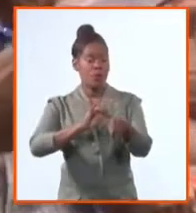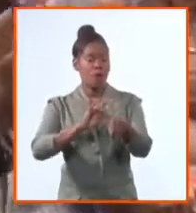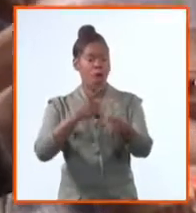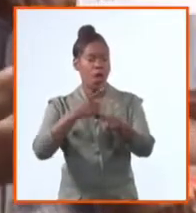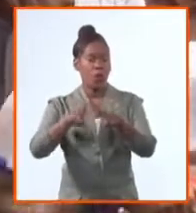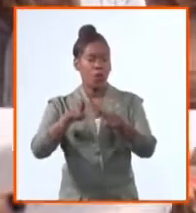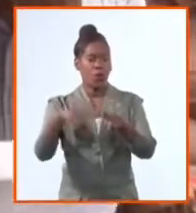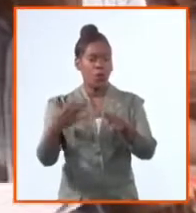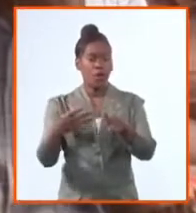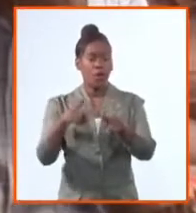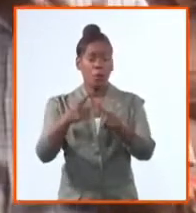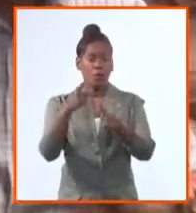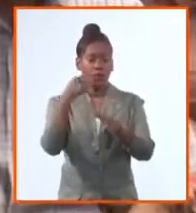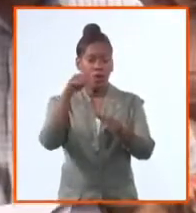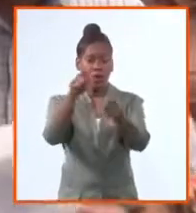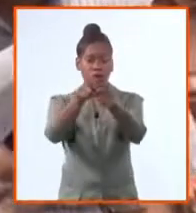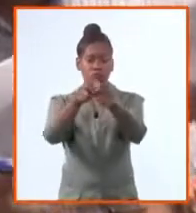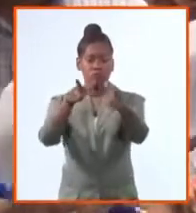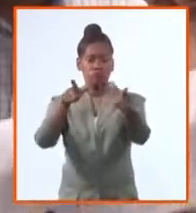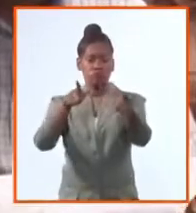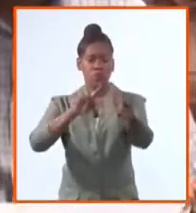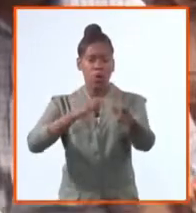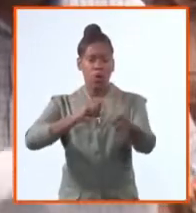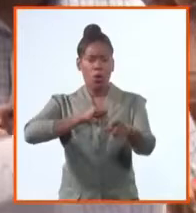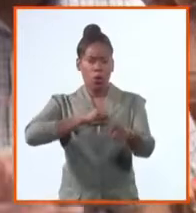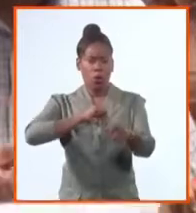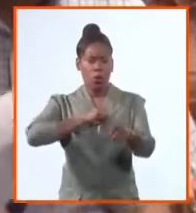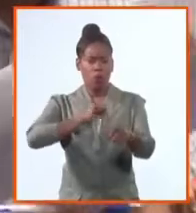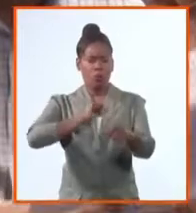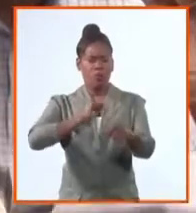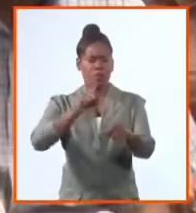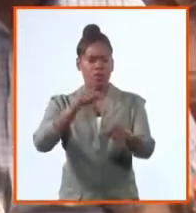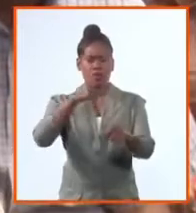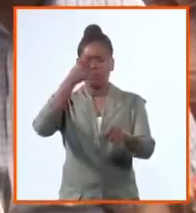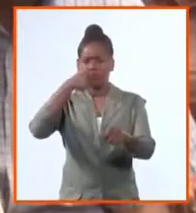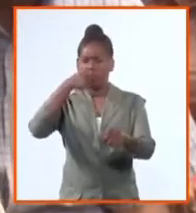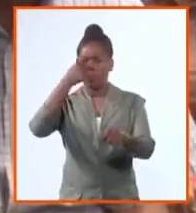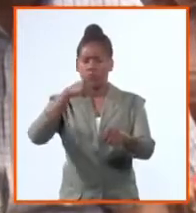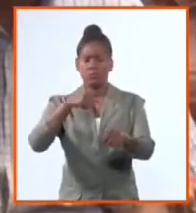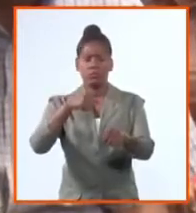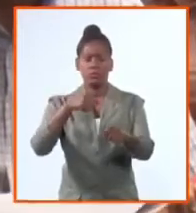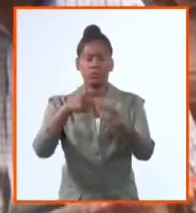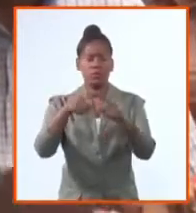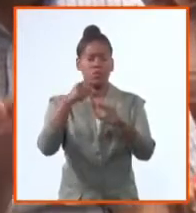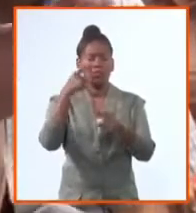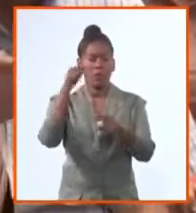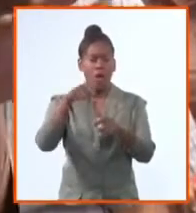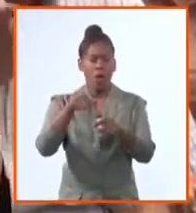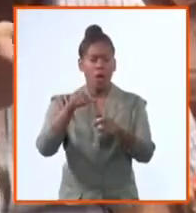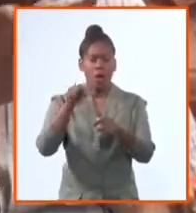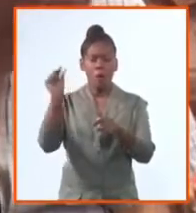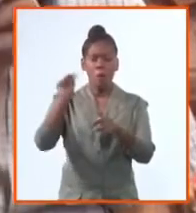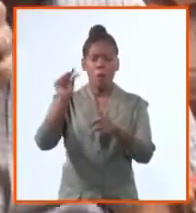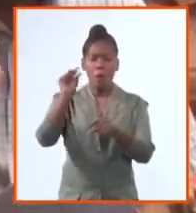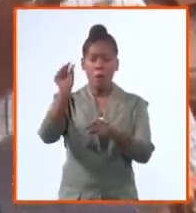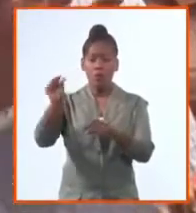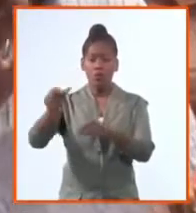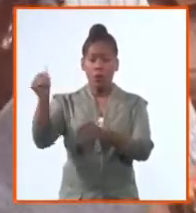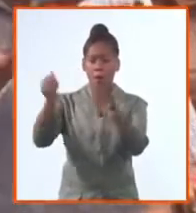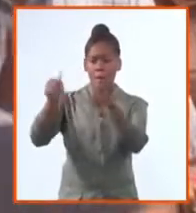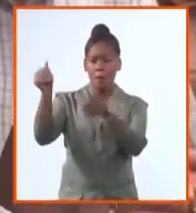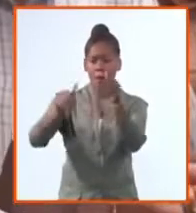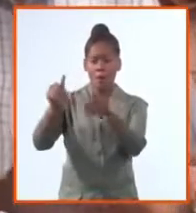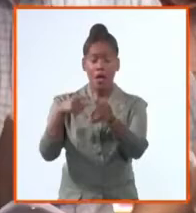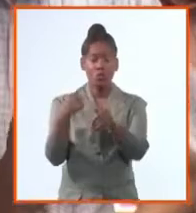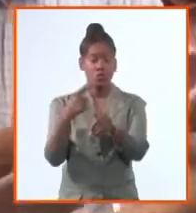uno ve que también ha disminuido la asistencia de personas buscando asistencia. Entonces, es un